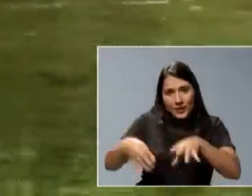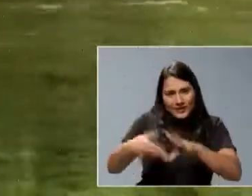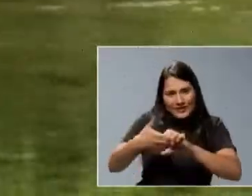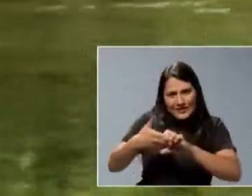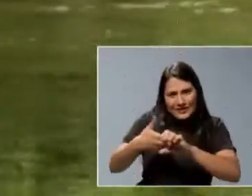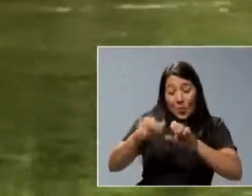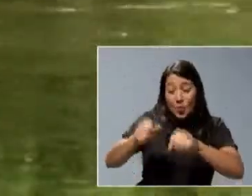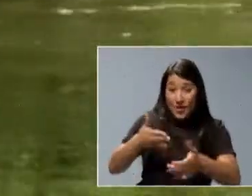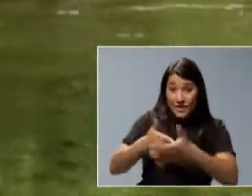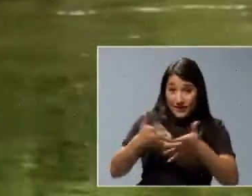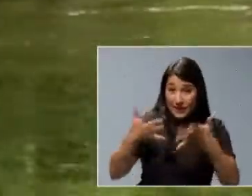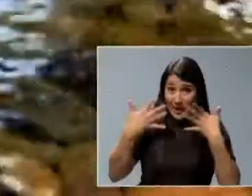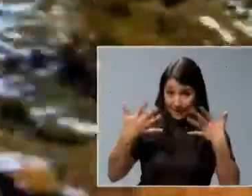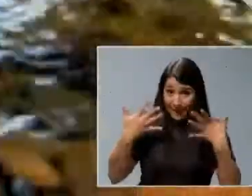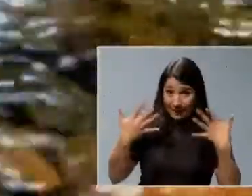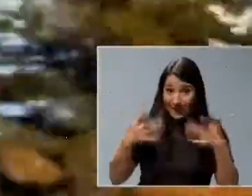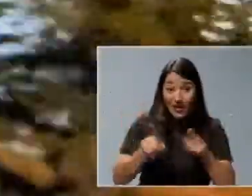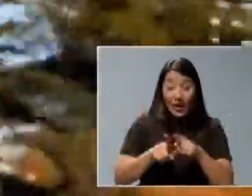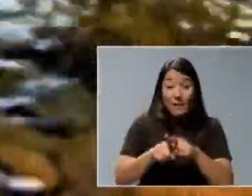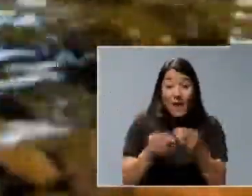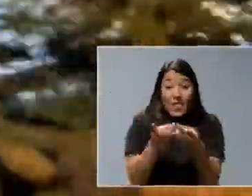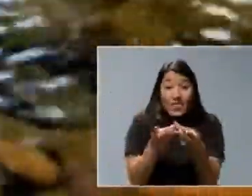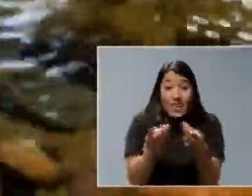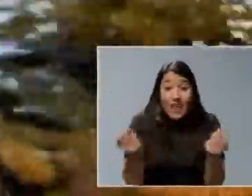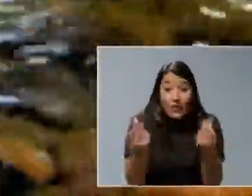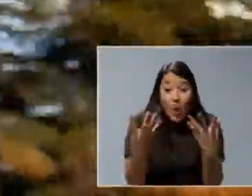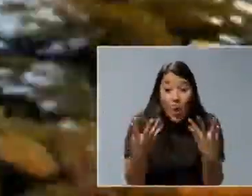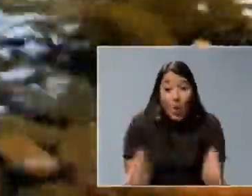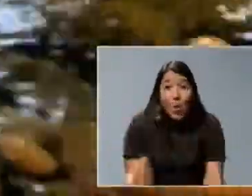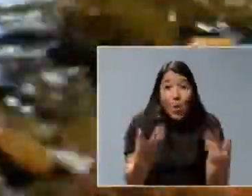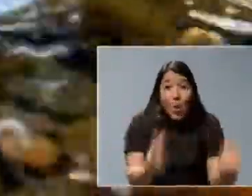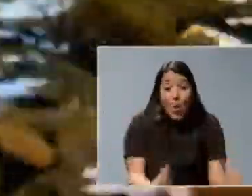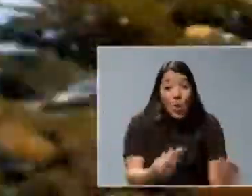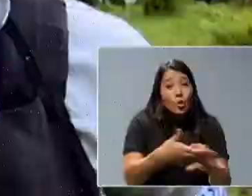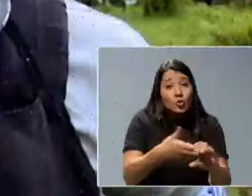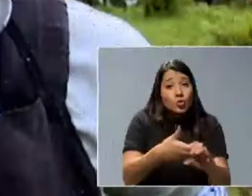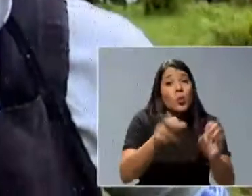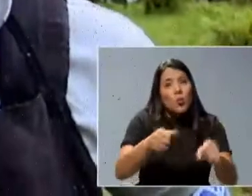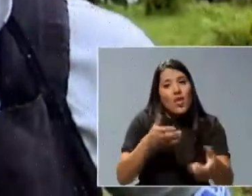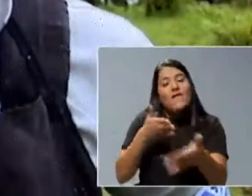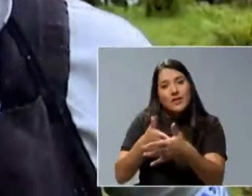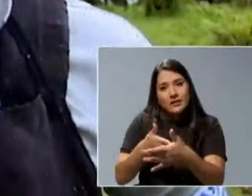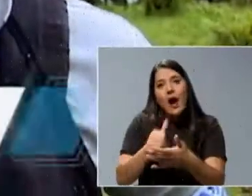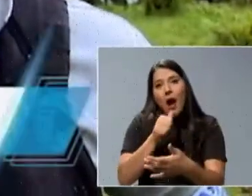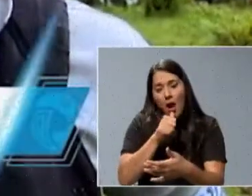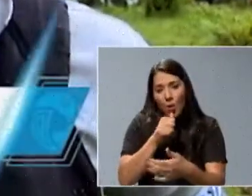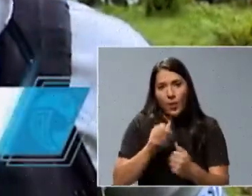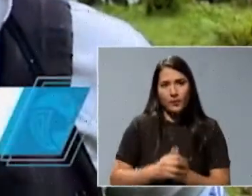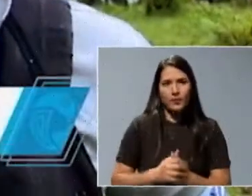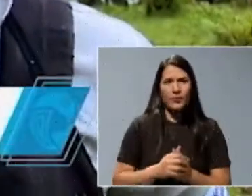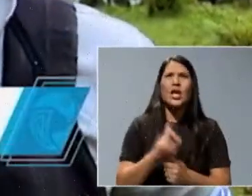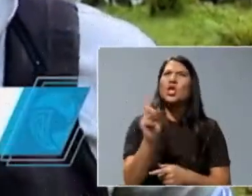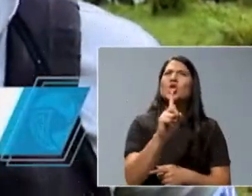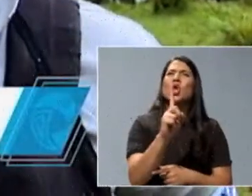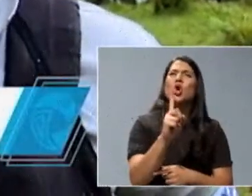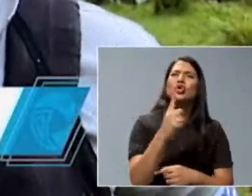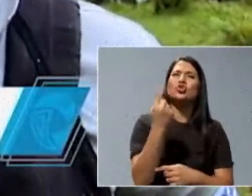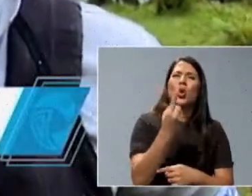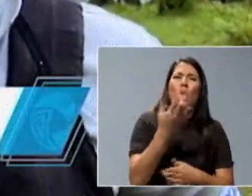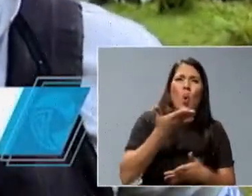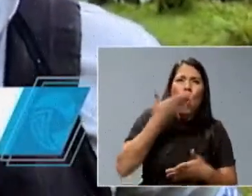podría filtrarse por la tierra y contaminar los mantos acuíferos subterráneos. Aparte de un fuerte olor, no es tanto el olor como la